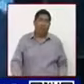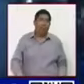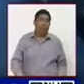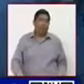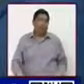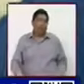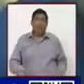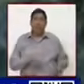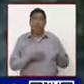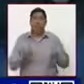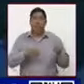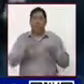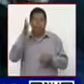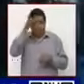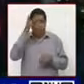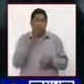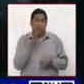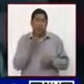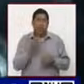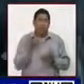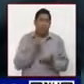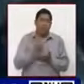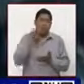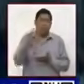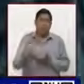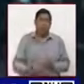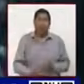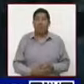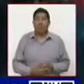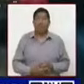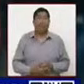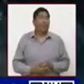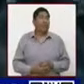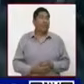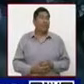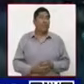Los ajetreos de los papás para comprar.